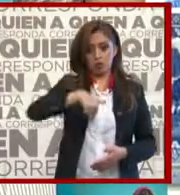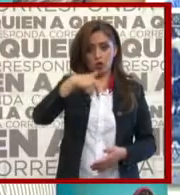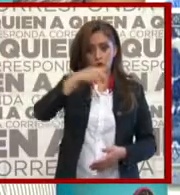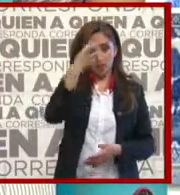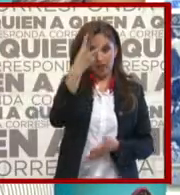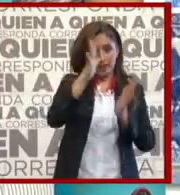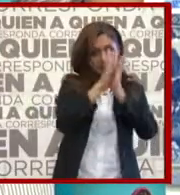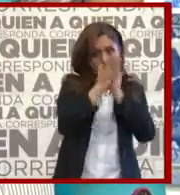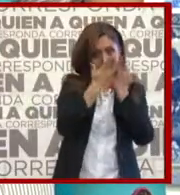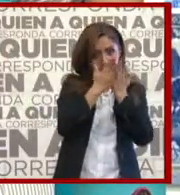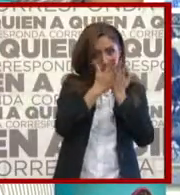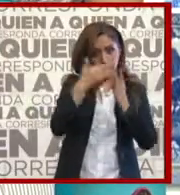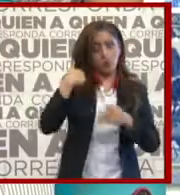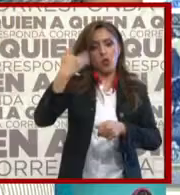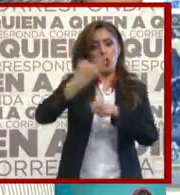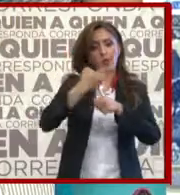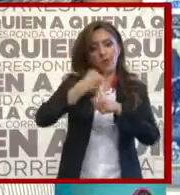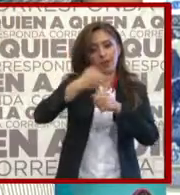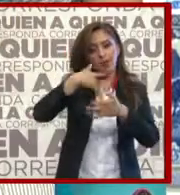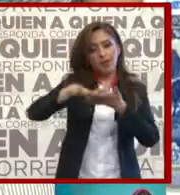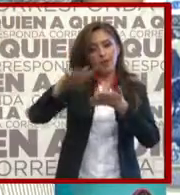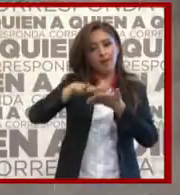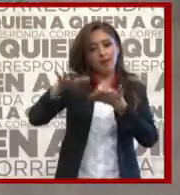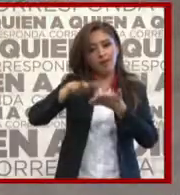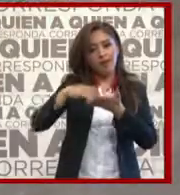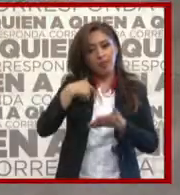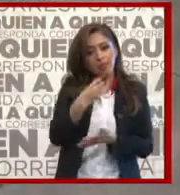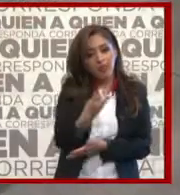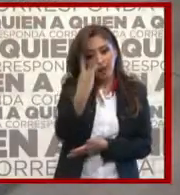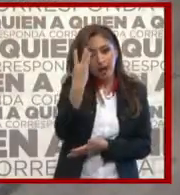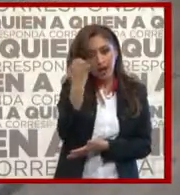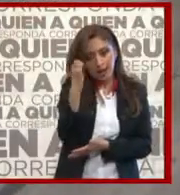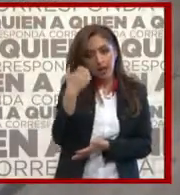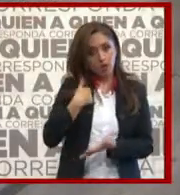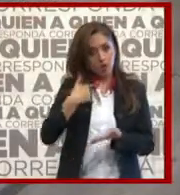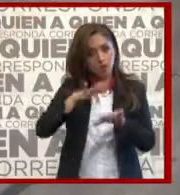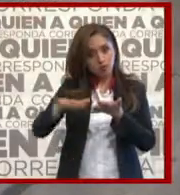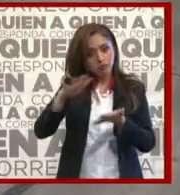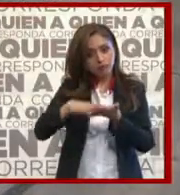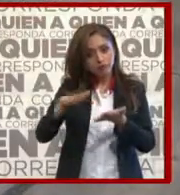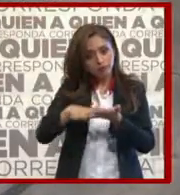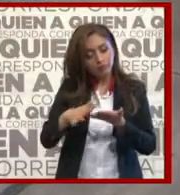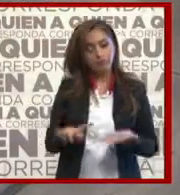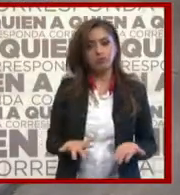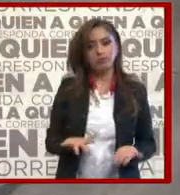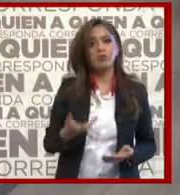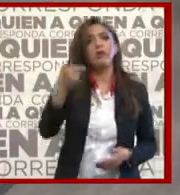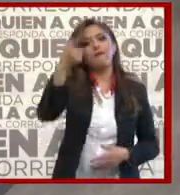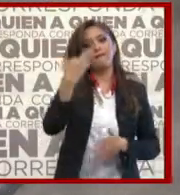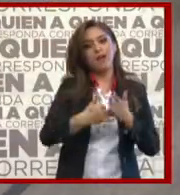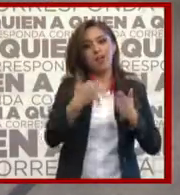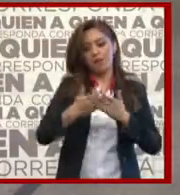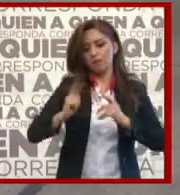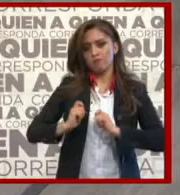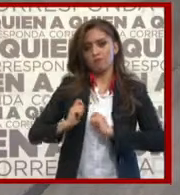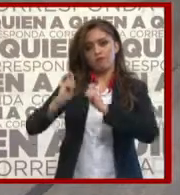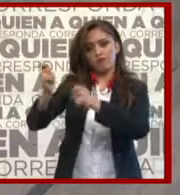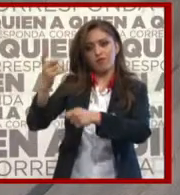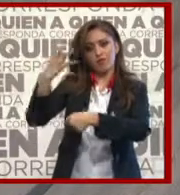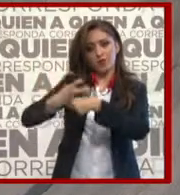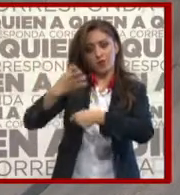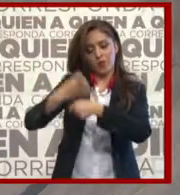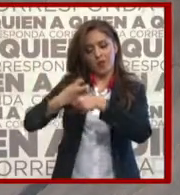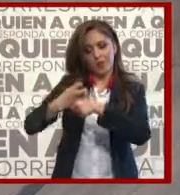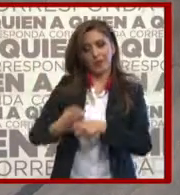ahorita me me he atascado me tres llevo tres libros en enero me eché tres libros cargarle el cuarto Sí porque anda así como